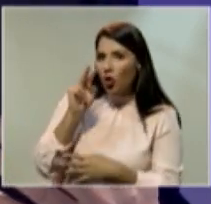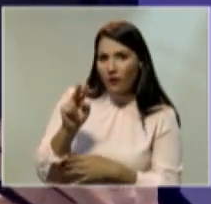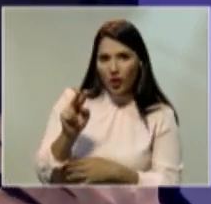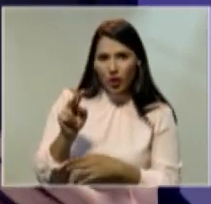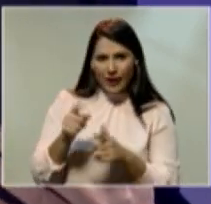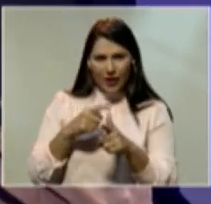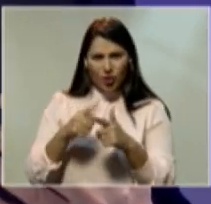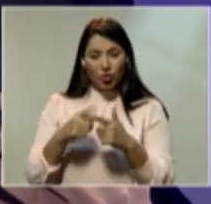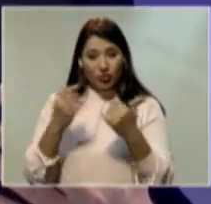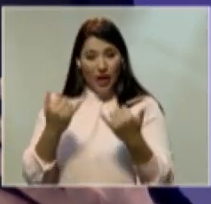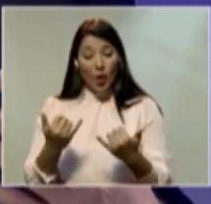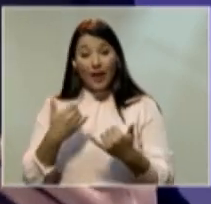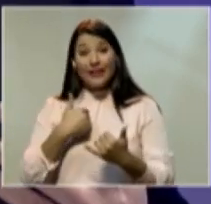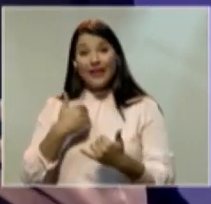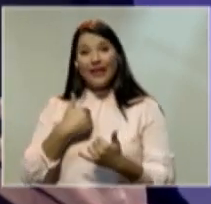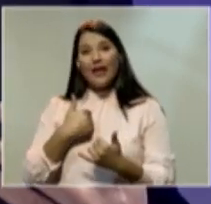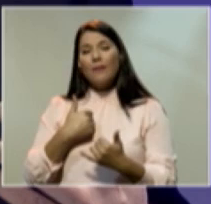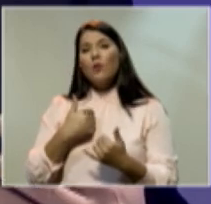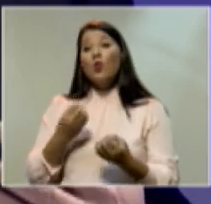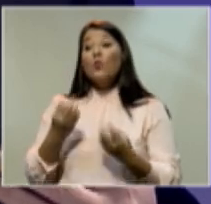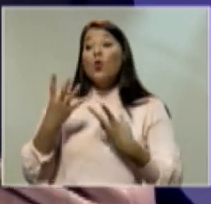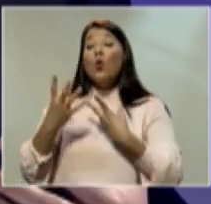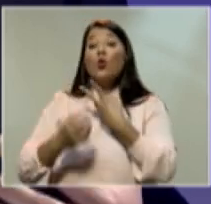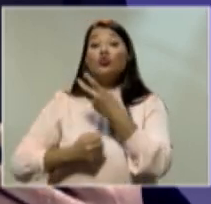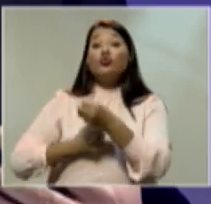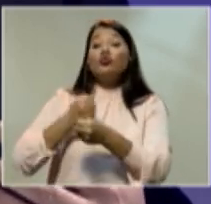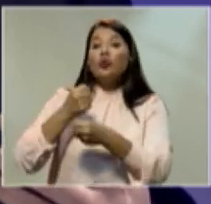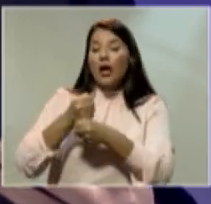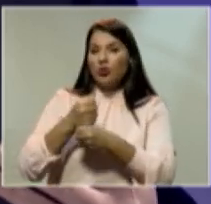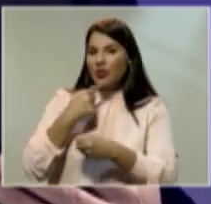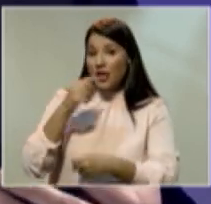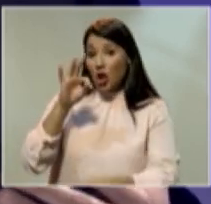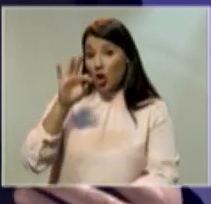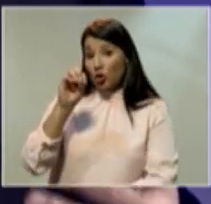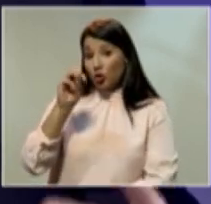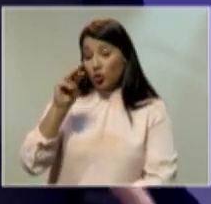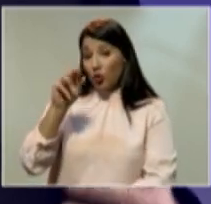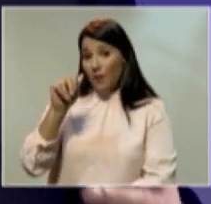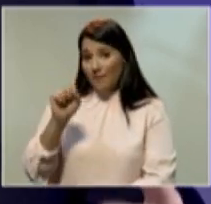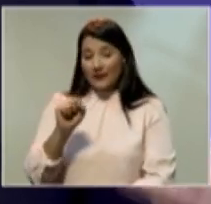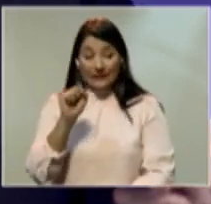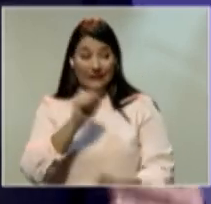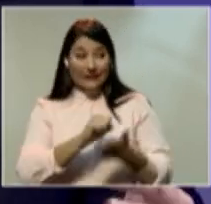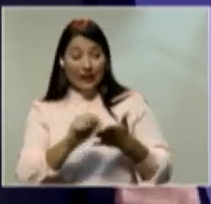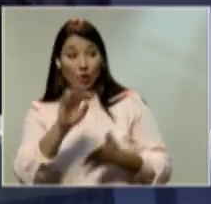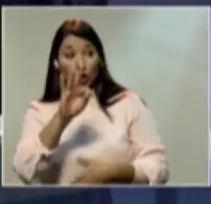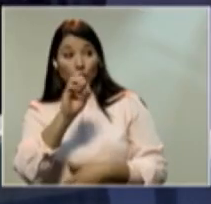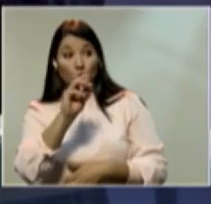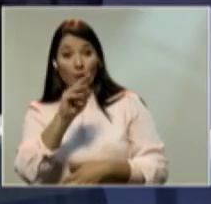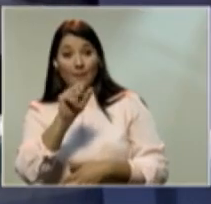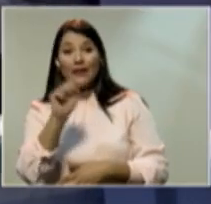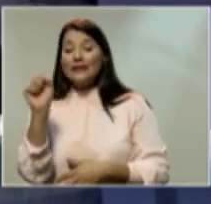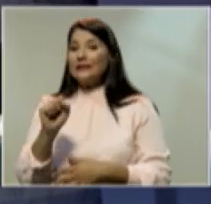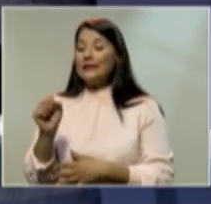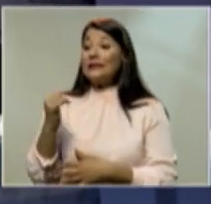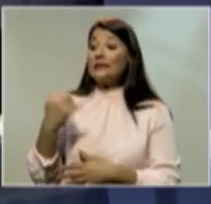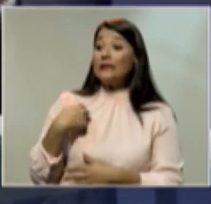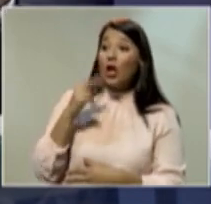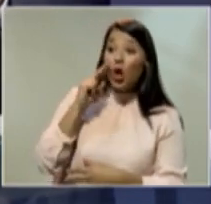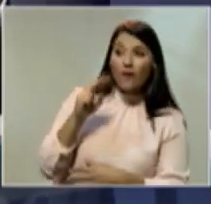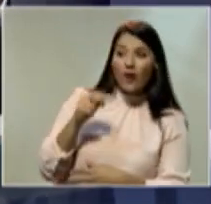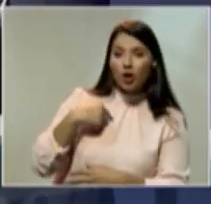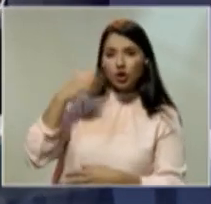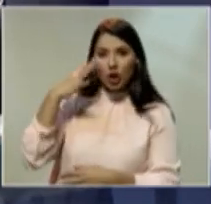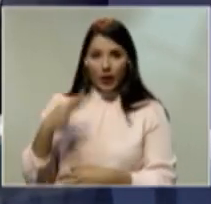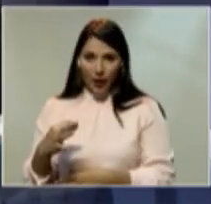milenios como seres humanos de darle crédito, decía Tomás, Tomás. Si lo veo, lo